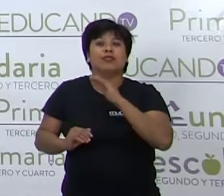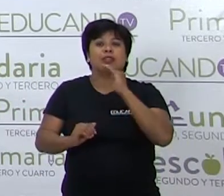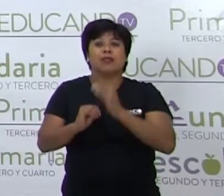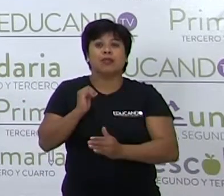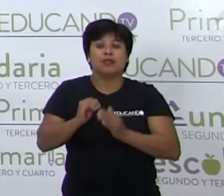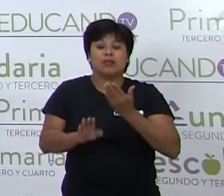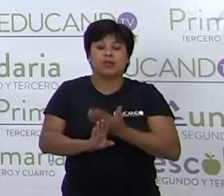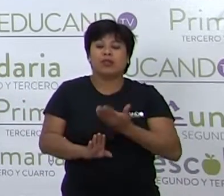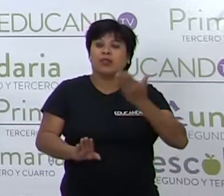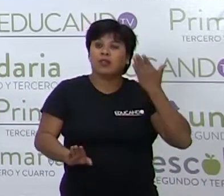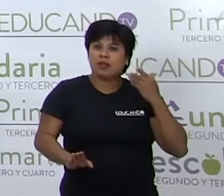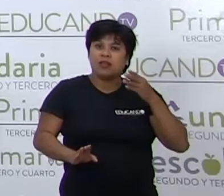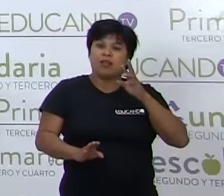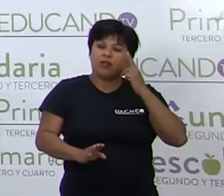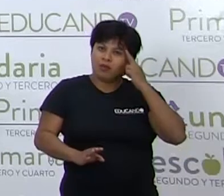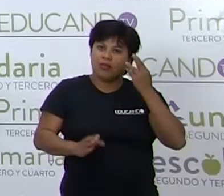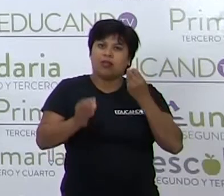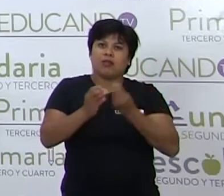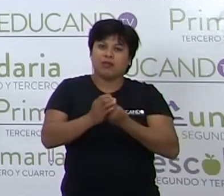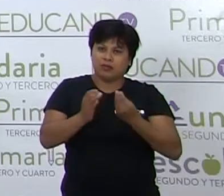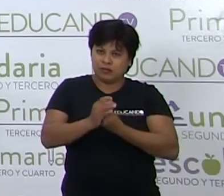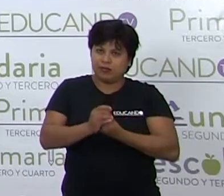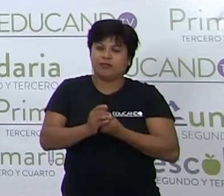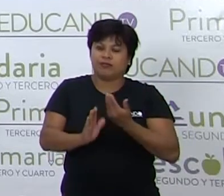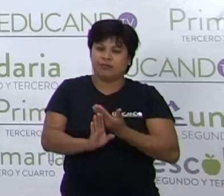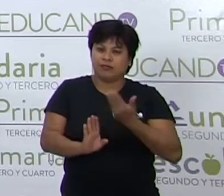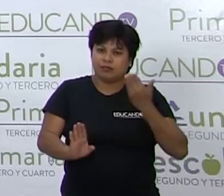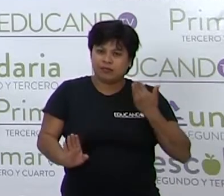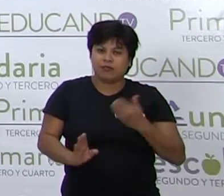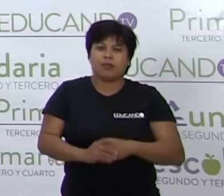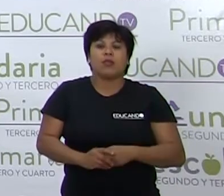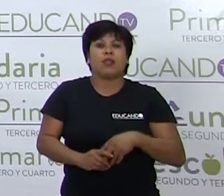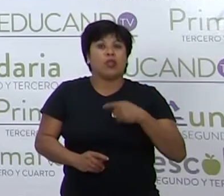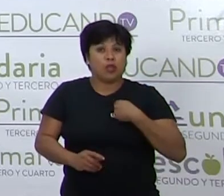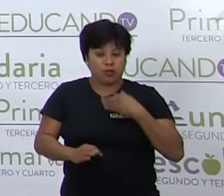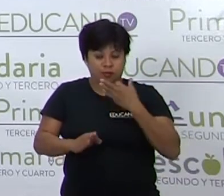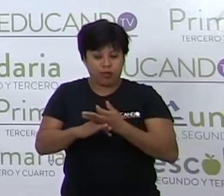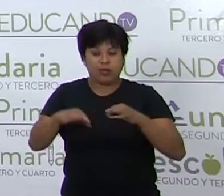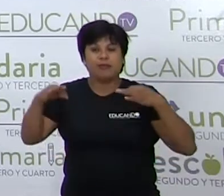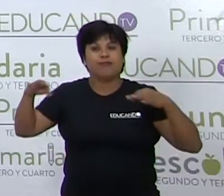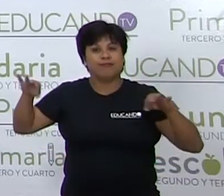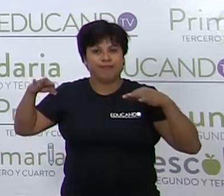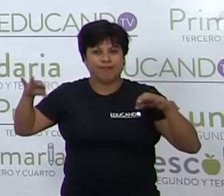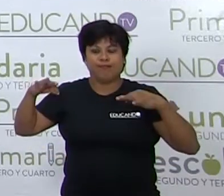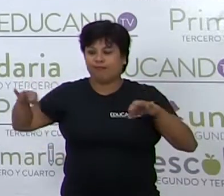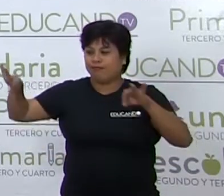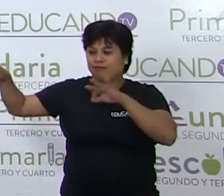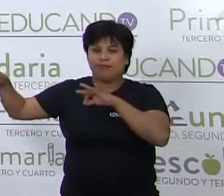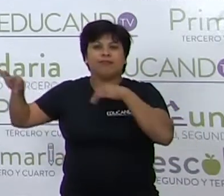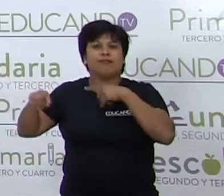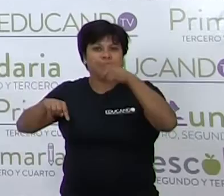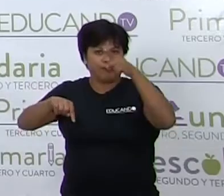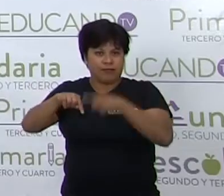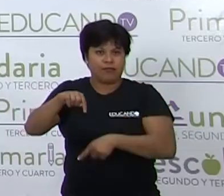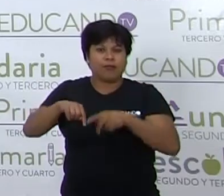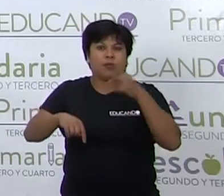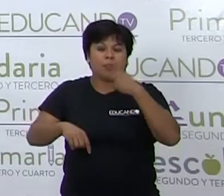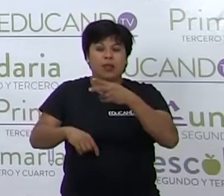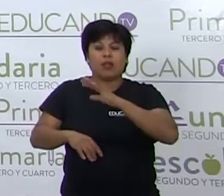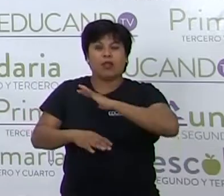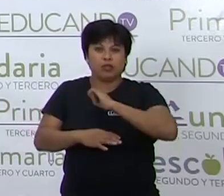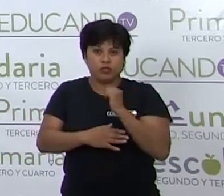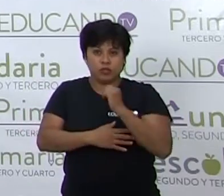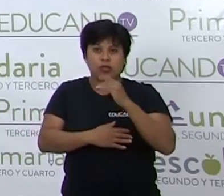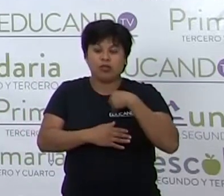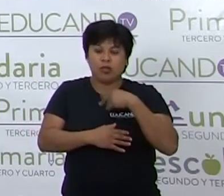dejado de desafío matemático en la sesión anterior voy a quitar ahora sí lo que es esta lámina ya nos ya no sirvió para auxiliarnos